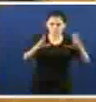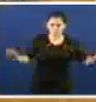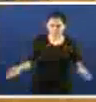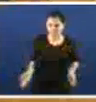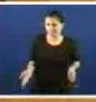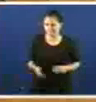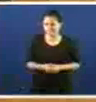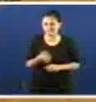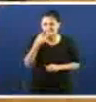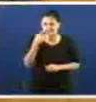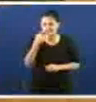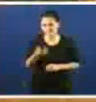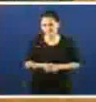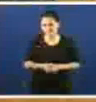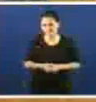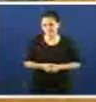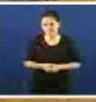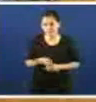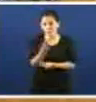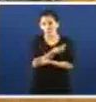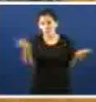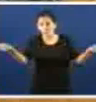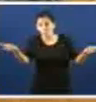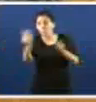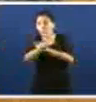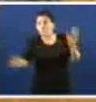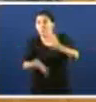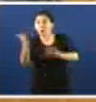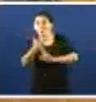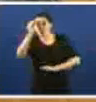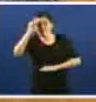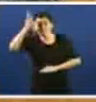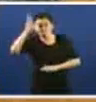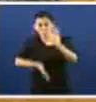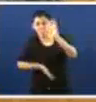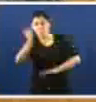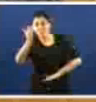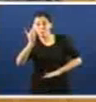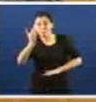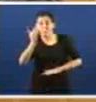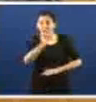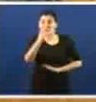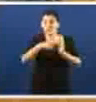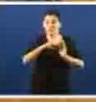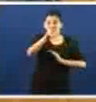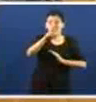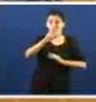Mire, a fuga de cerebros en España, en 2012, fueron 4.000, más de 4.000